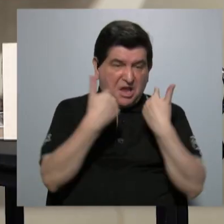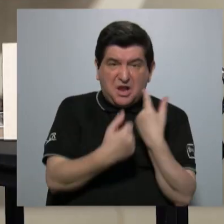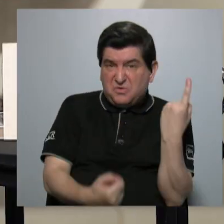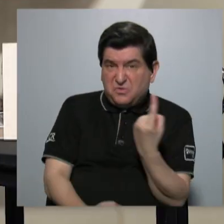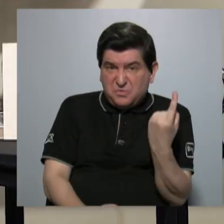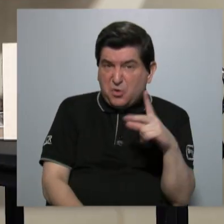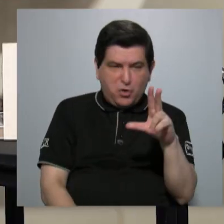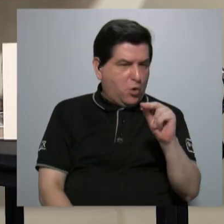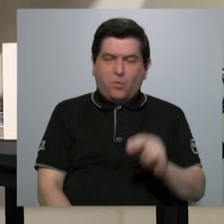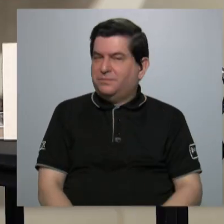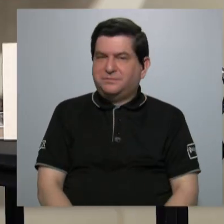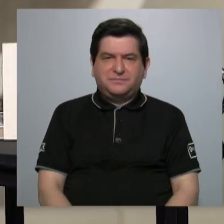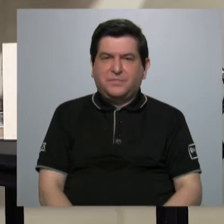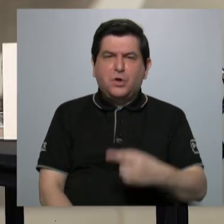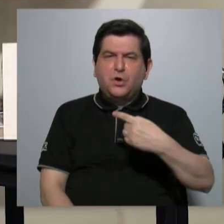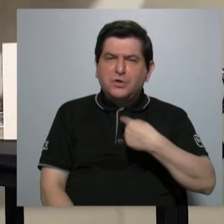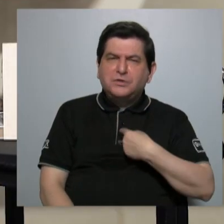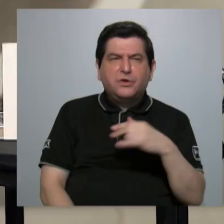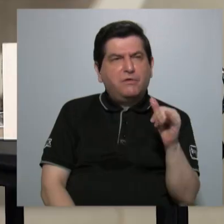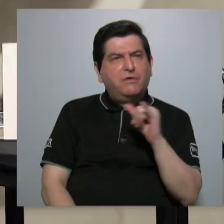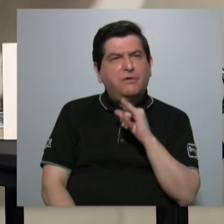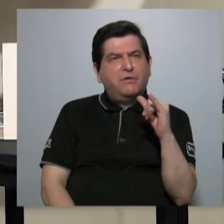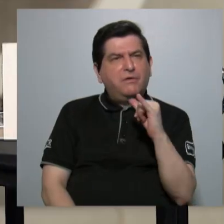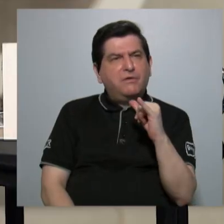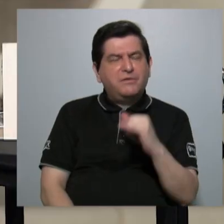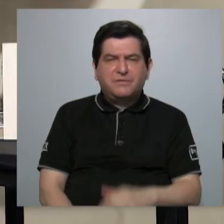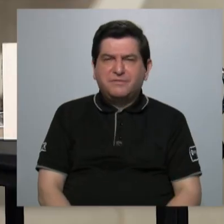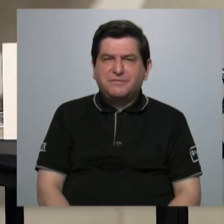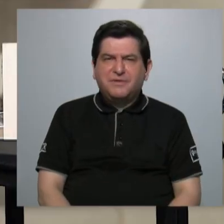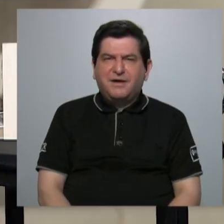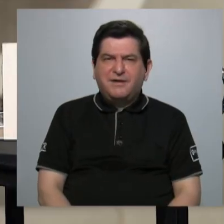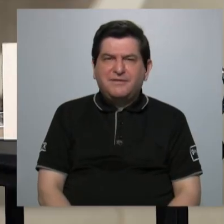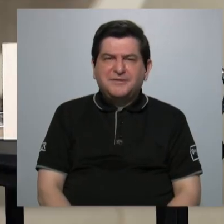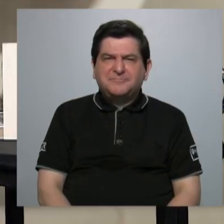Entonces dije, voy a también a